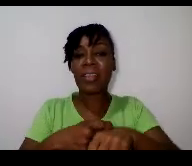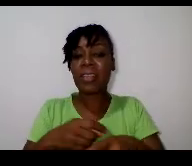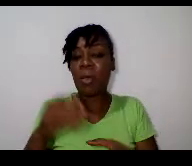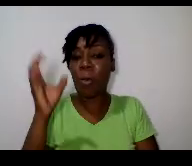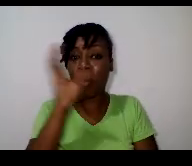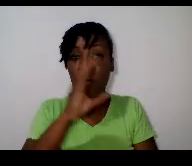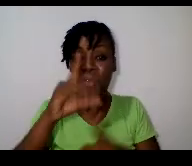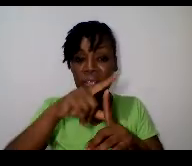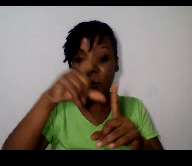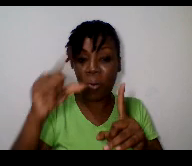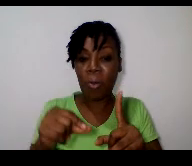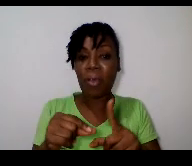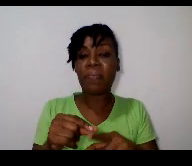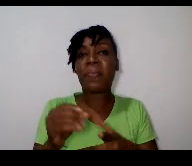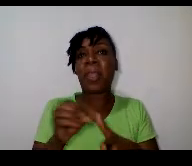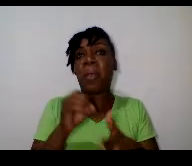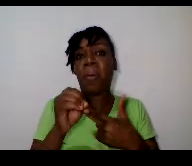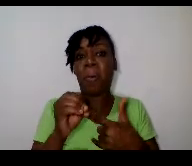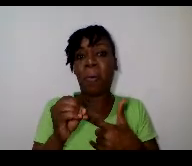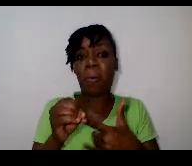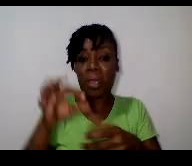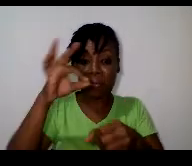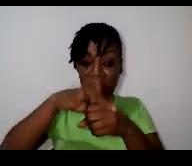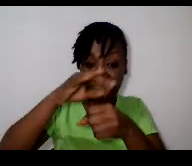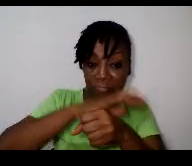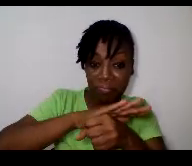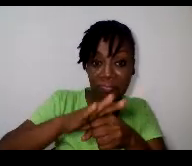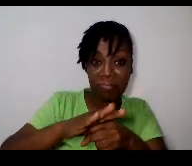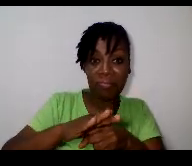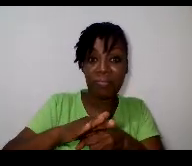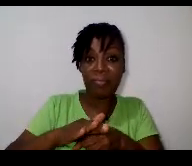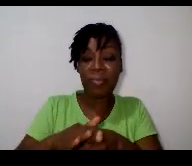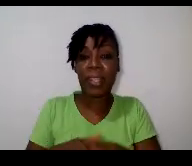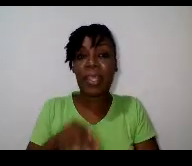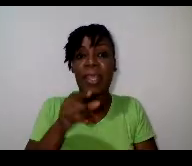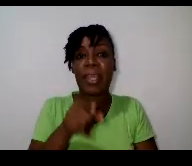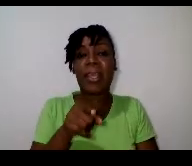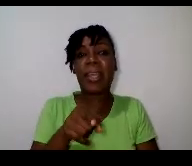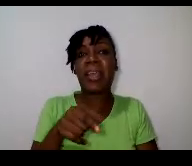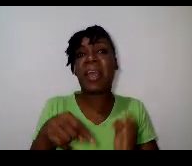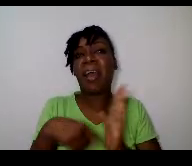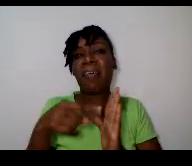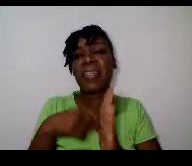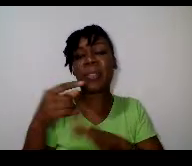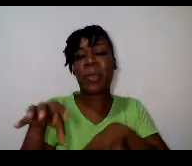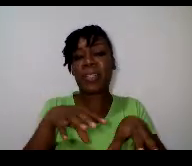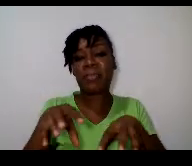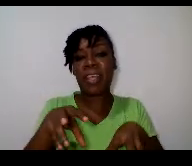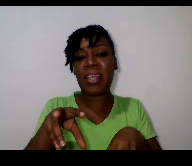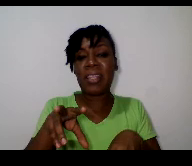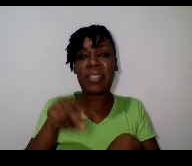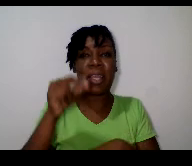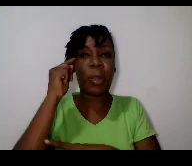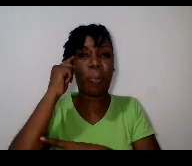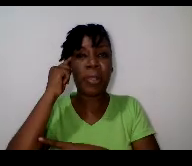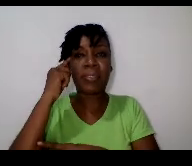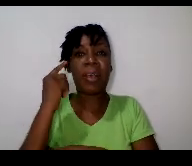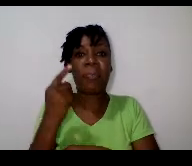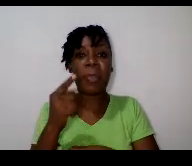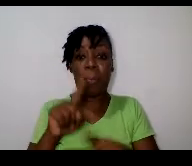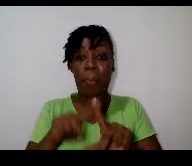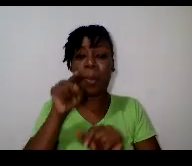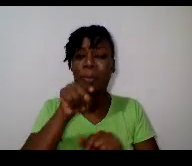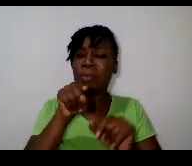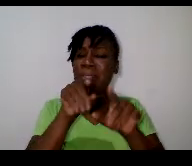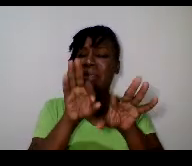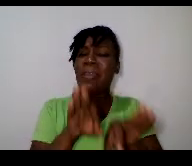planten. Todas son actividades que tenemos infravaloradas, diría yo, y que son sumamente valiosas, y la